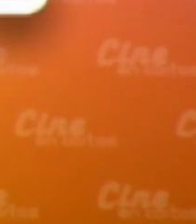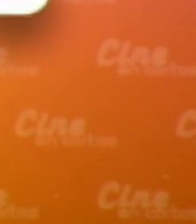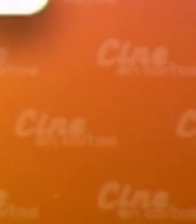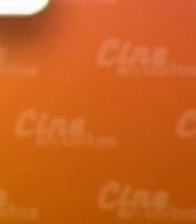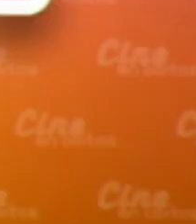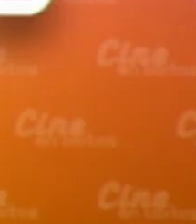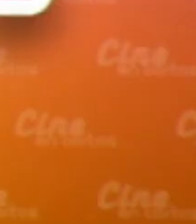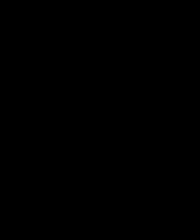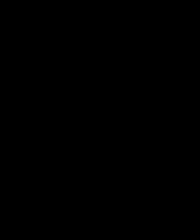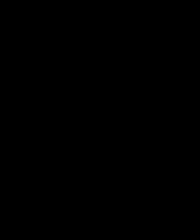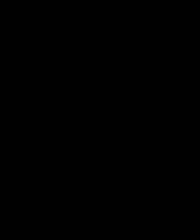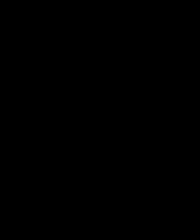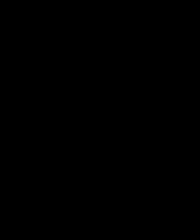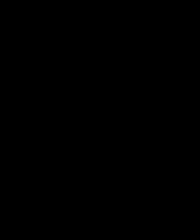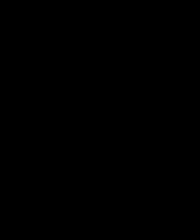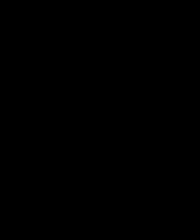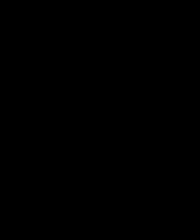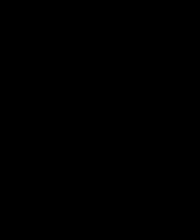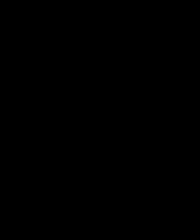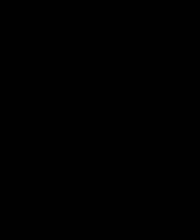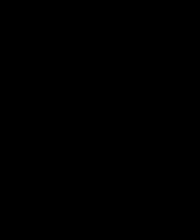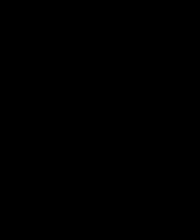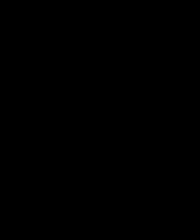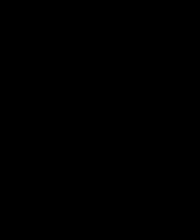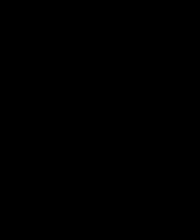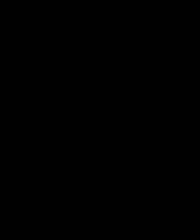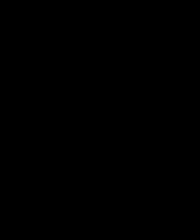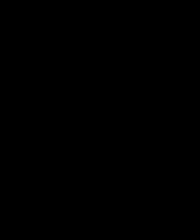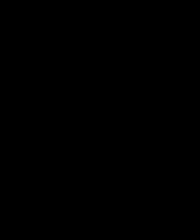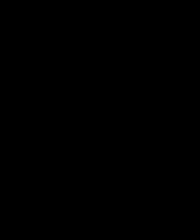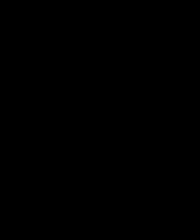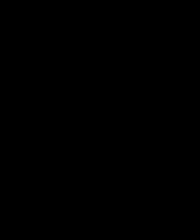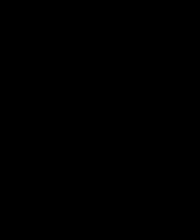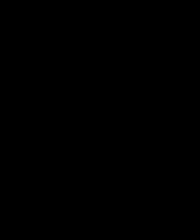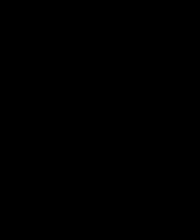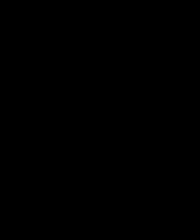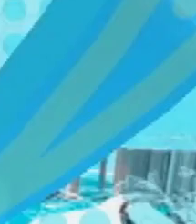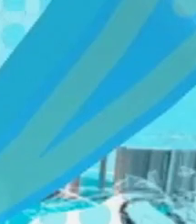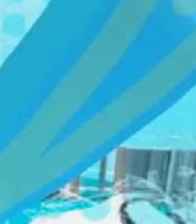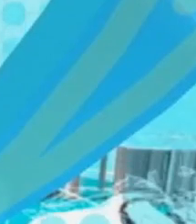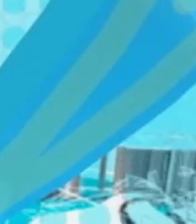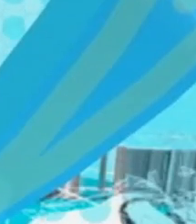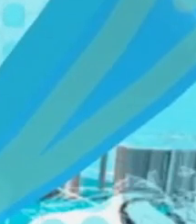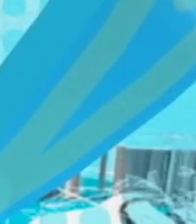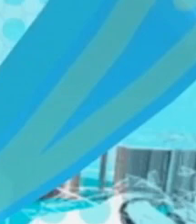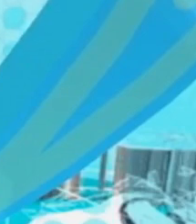las 9 de la noche. Aquí en 13, Costa Rica Televisión.